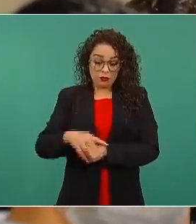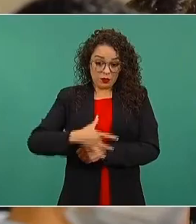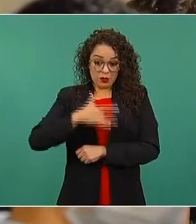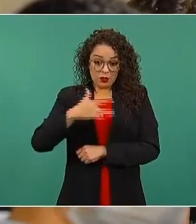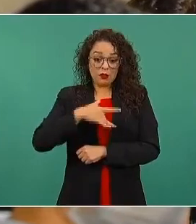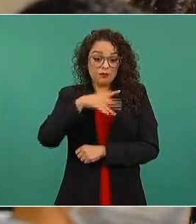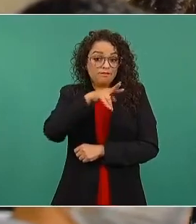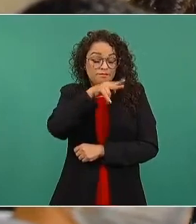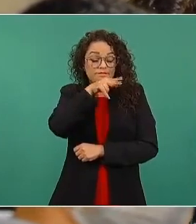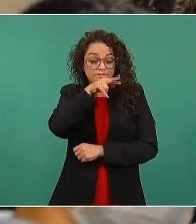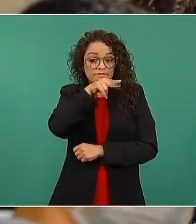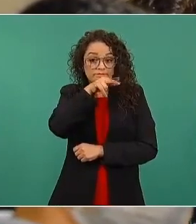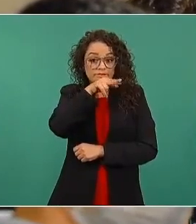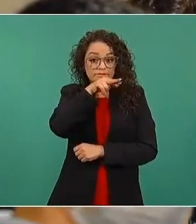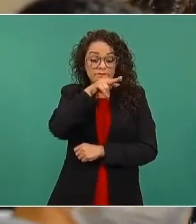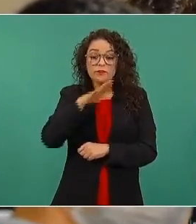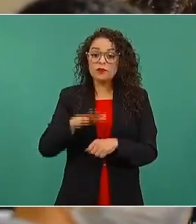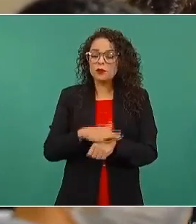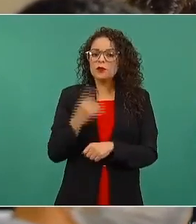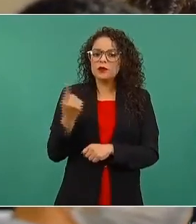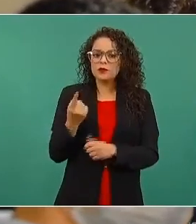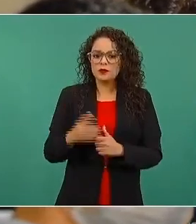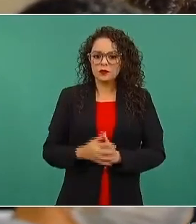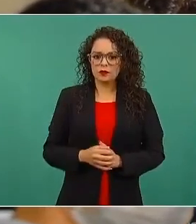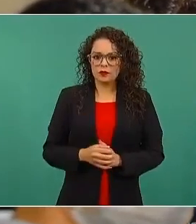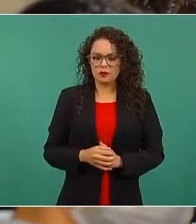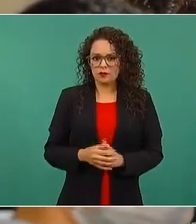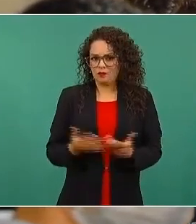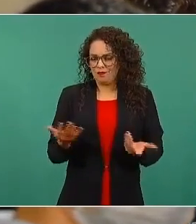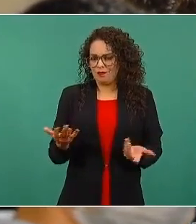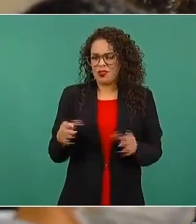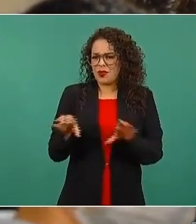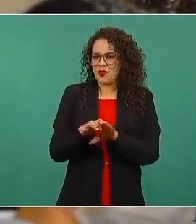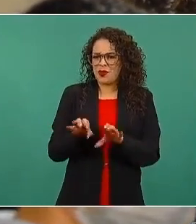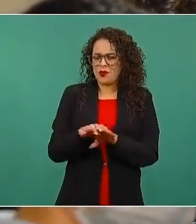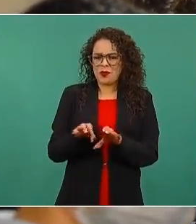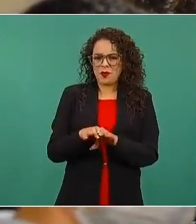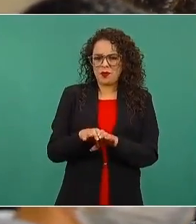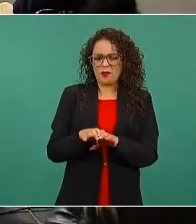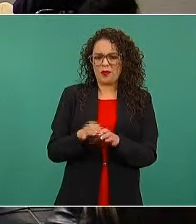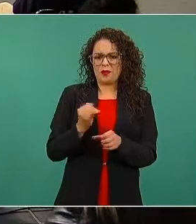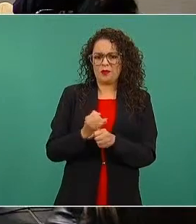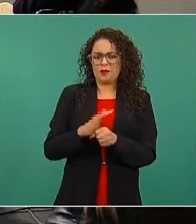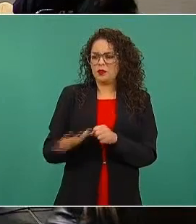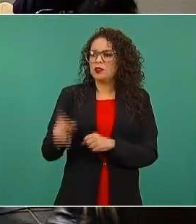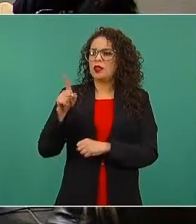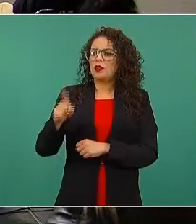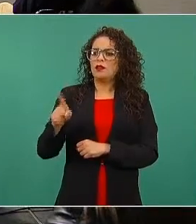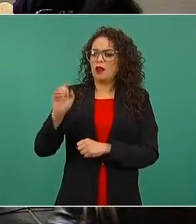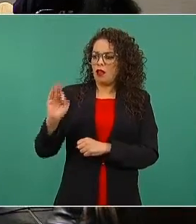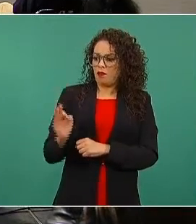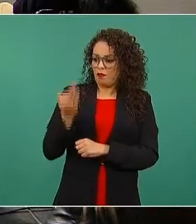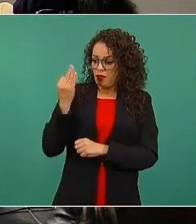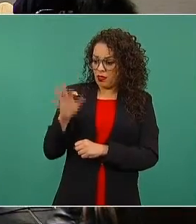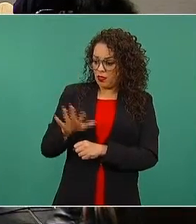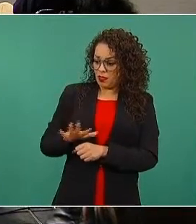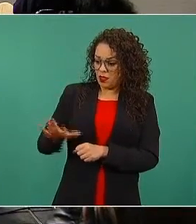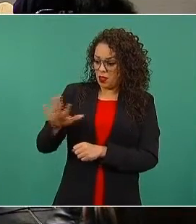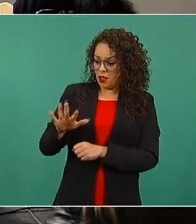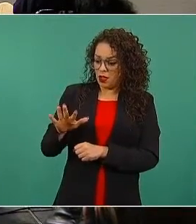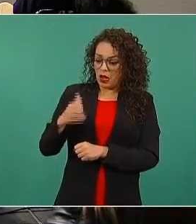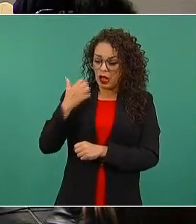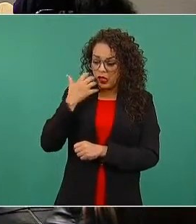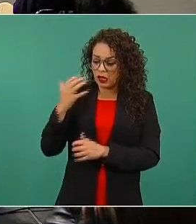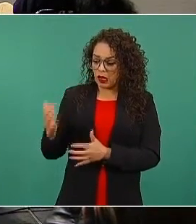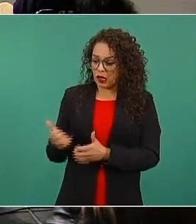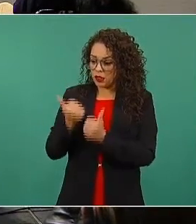presidente, que no se advierte que a nivel federal estén tratando de recuperar un peso de lo que se robó de los recursos